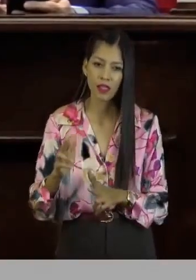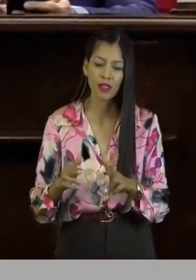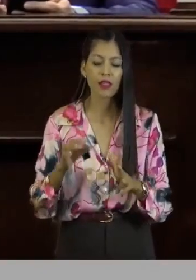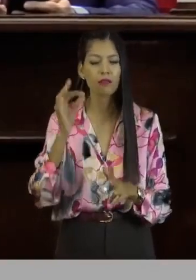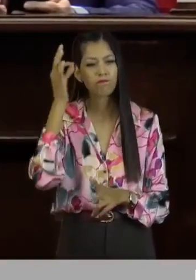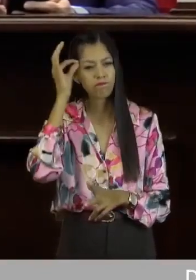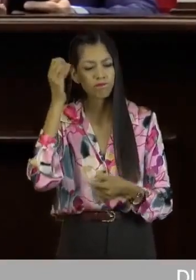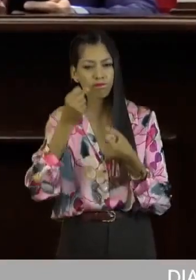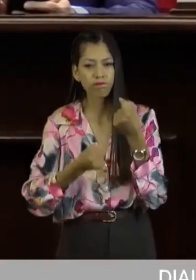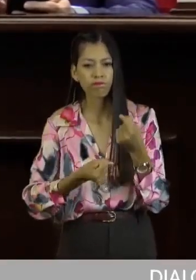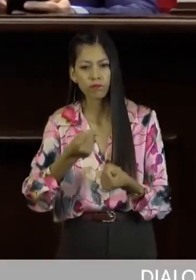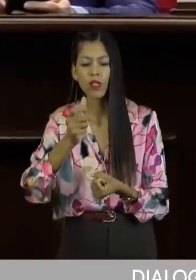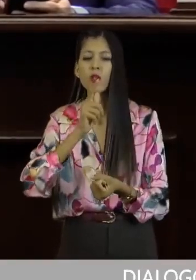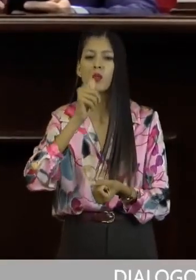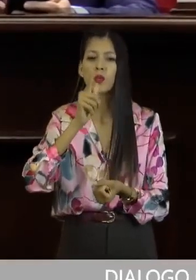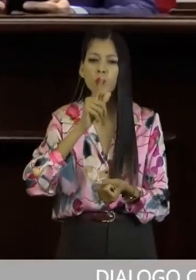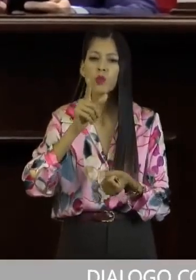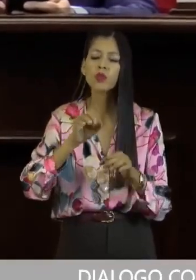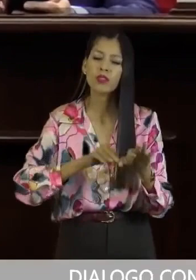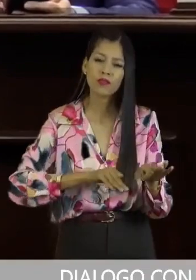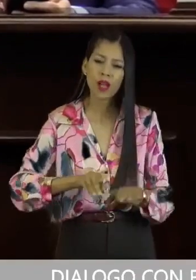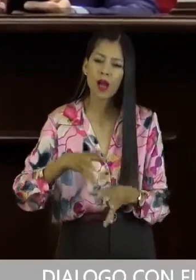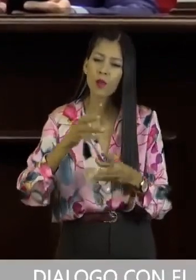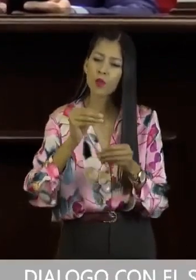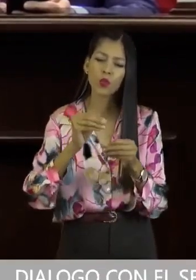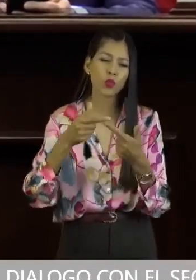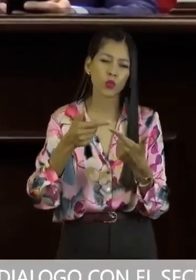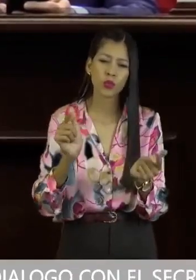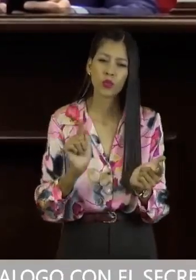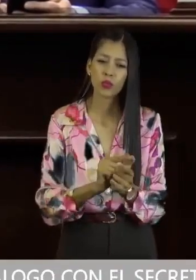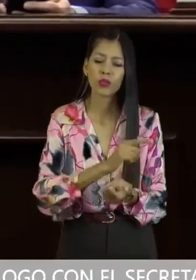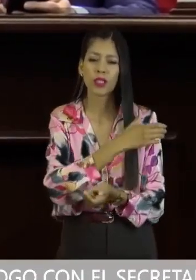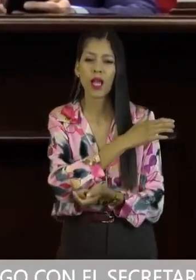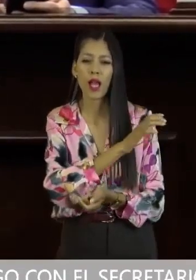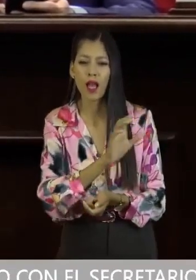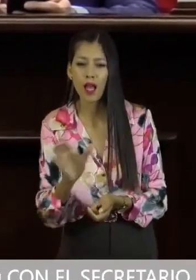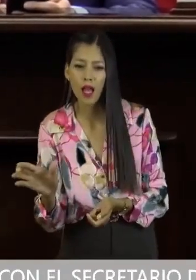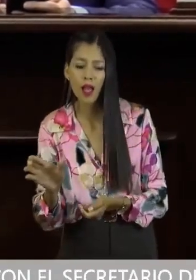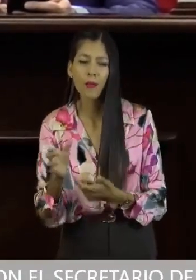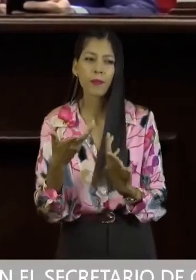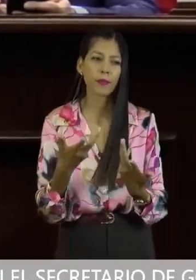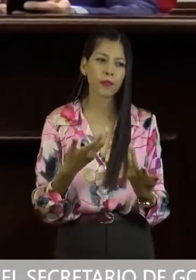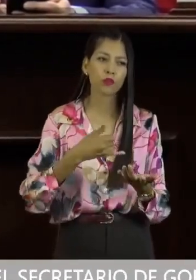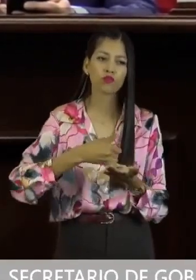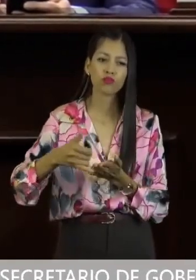muchas organizaciones de campesinos, de agricultores,